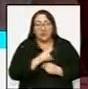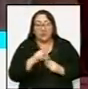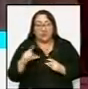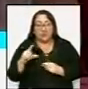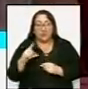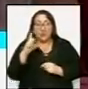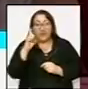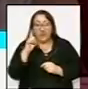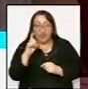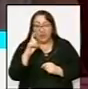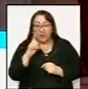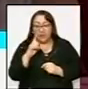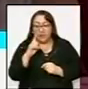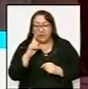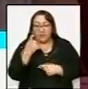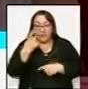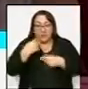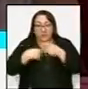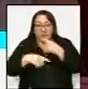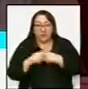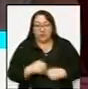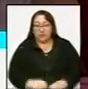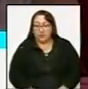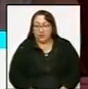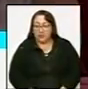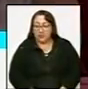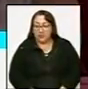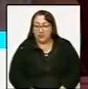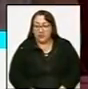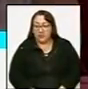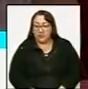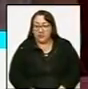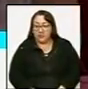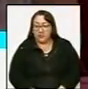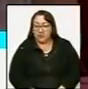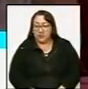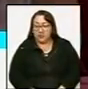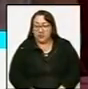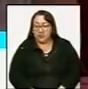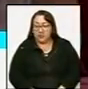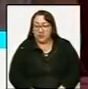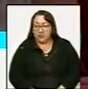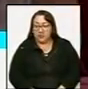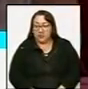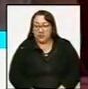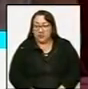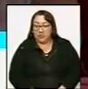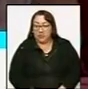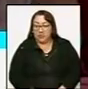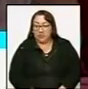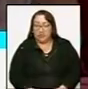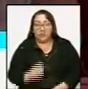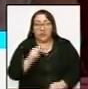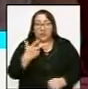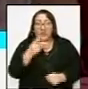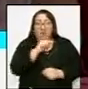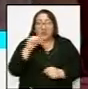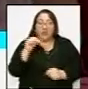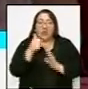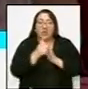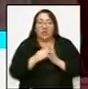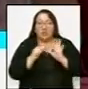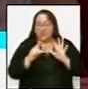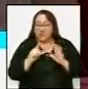B se cambie por el tercer párrafo del artículo 7. Por